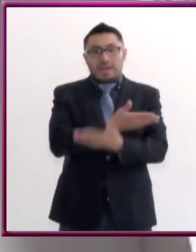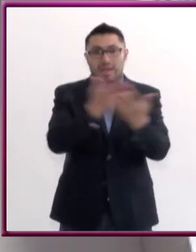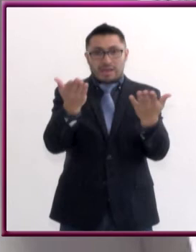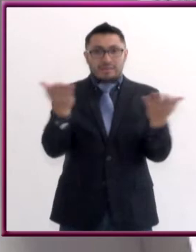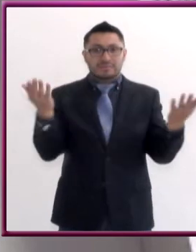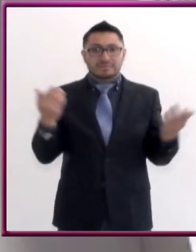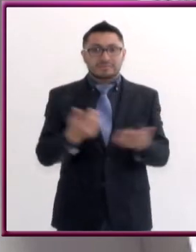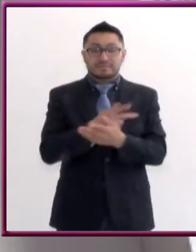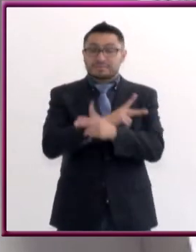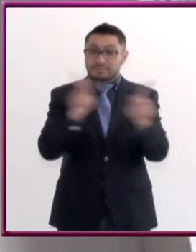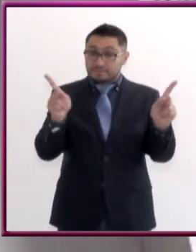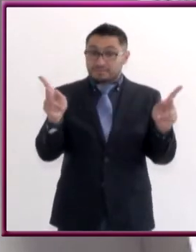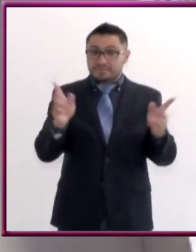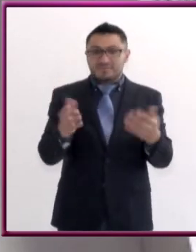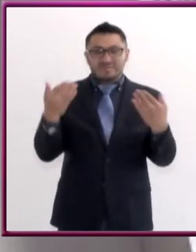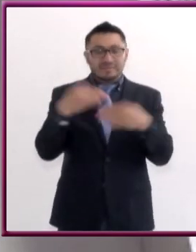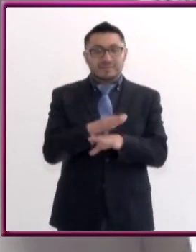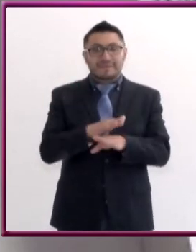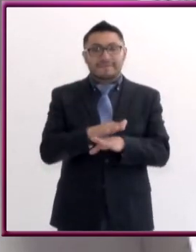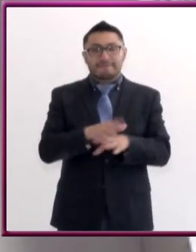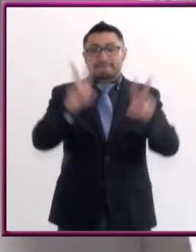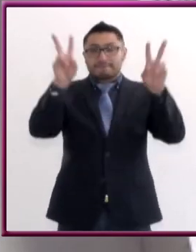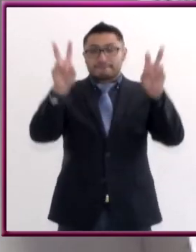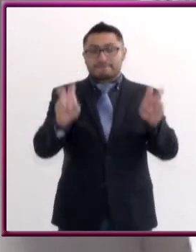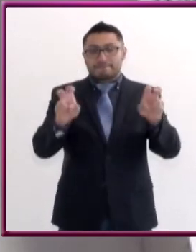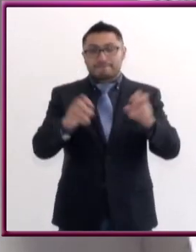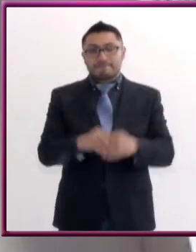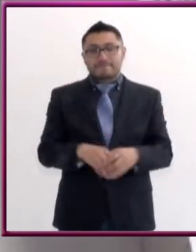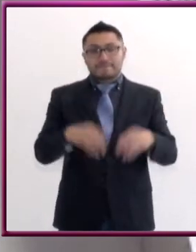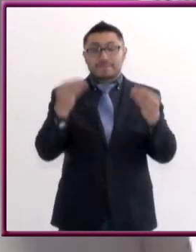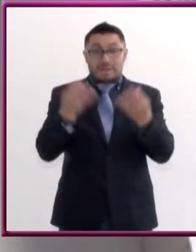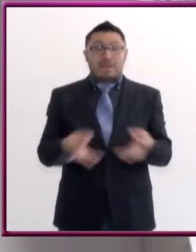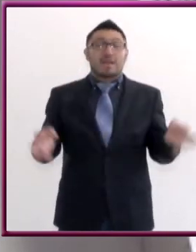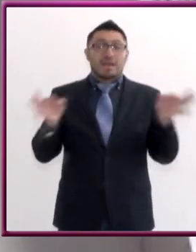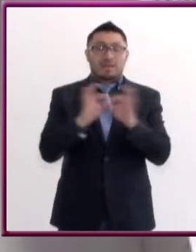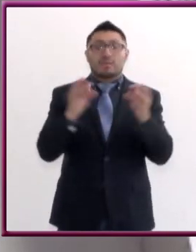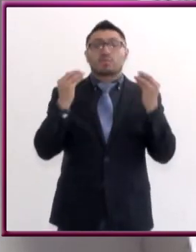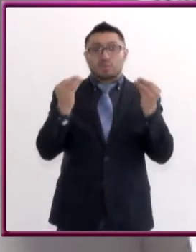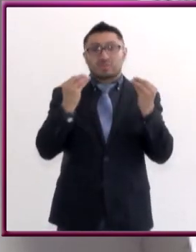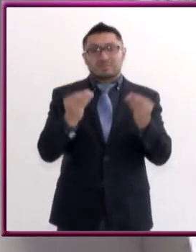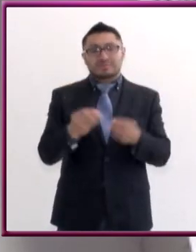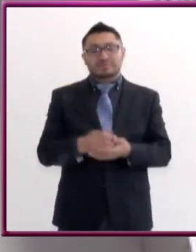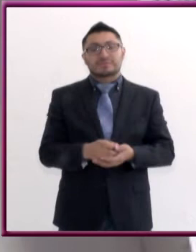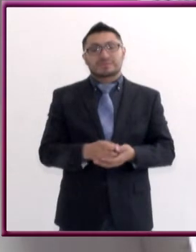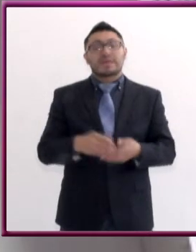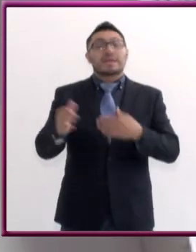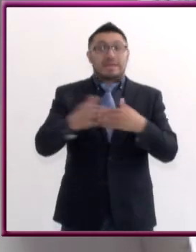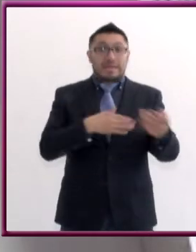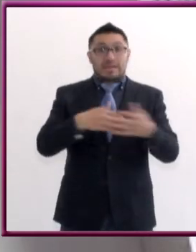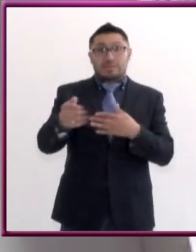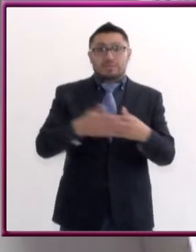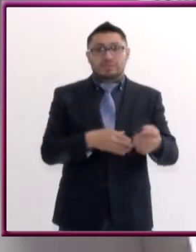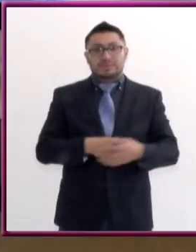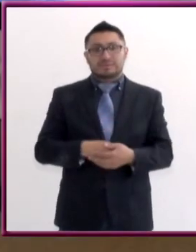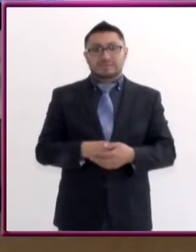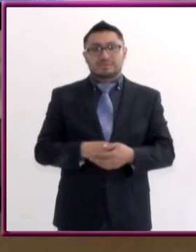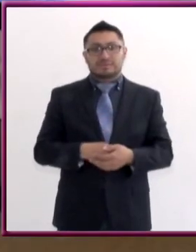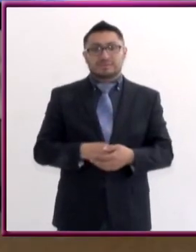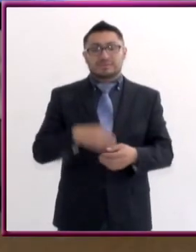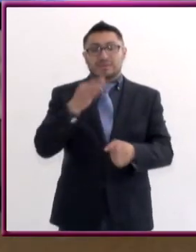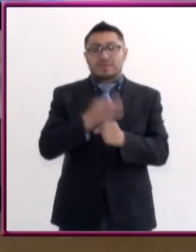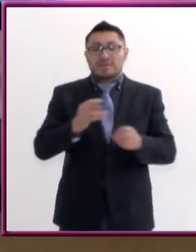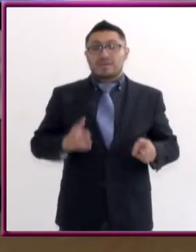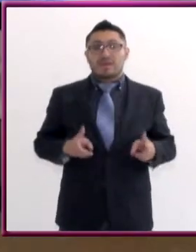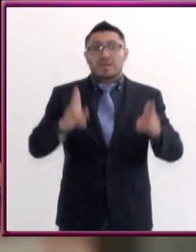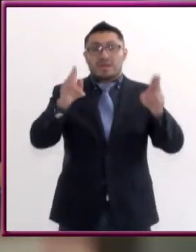con tu público sobre temas tan importantes y tan de actualidad. Vayamos